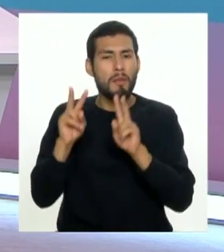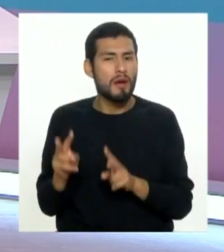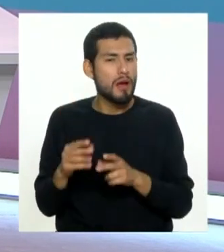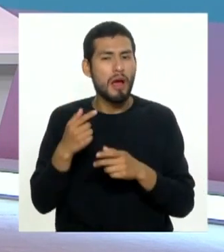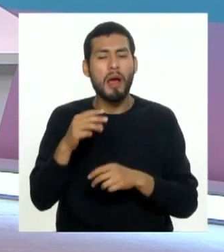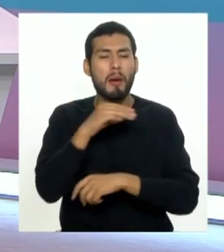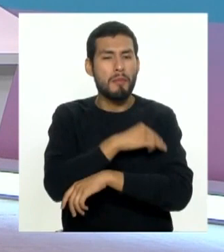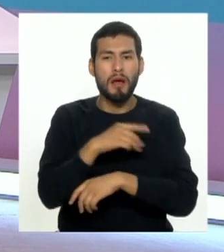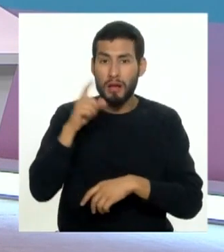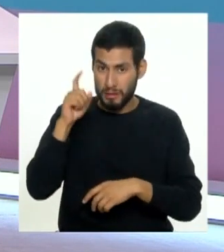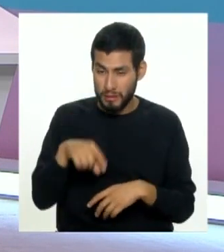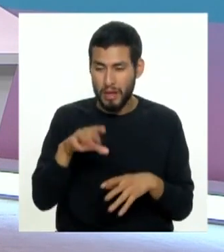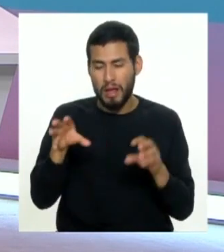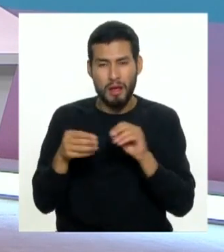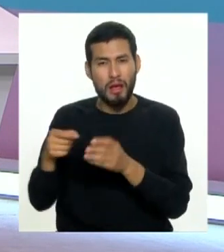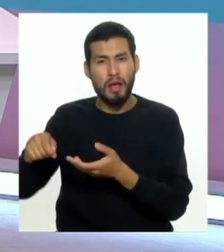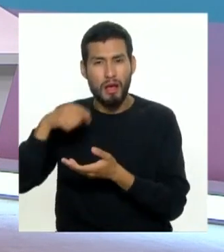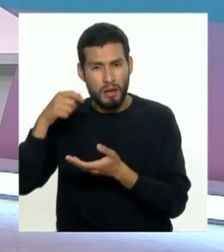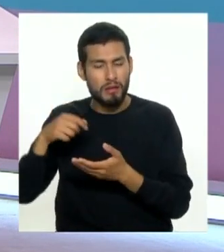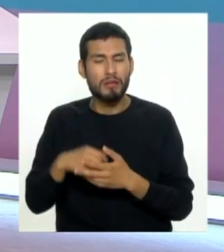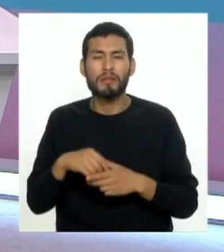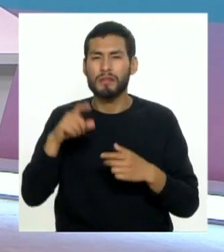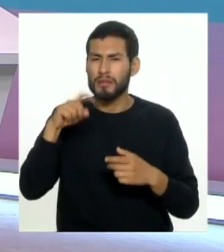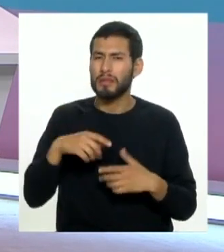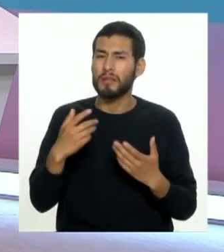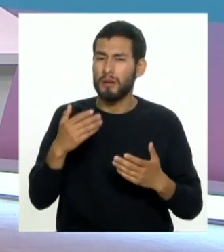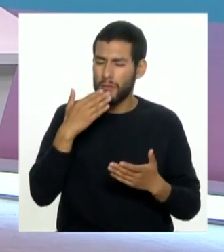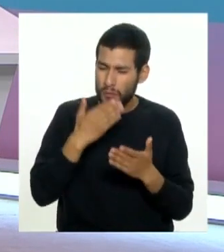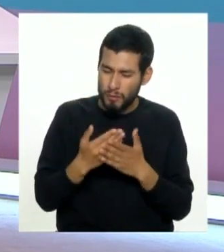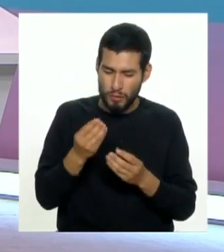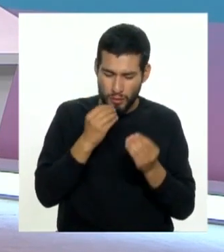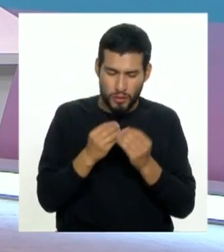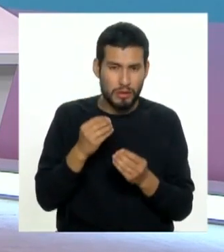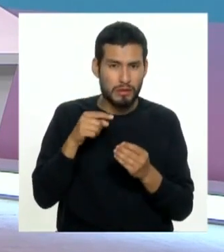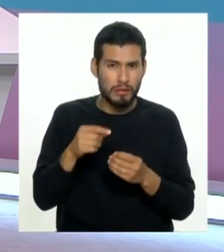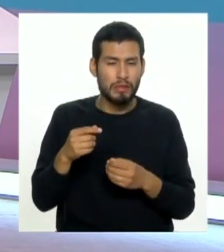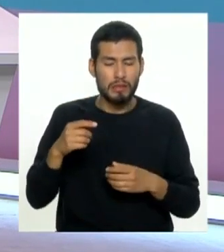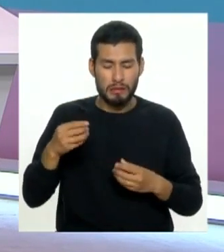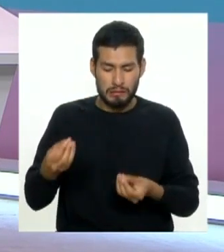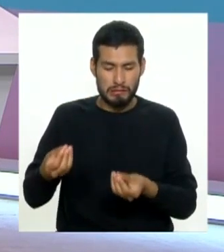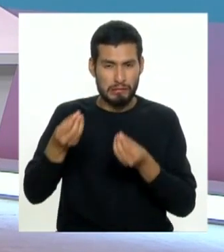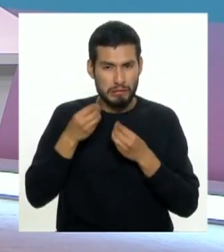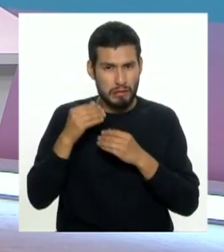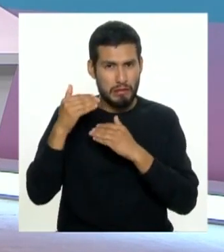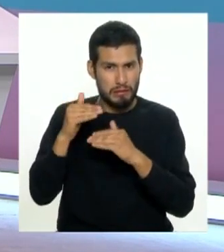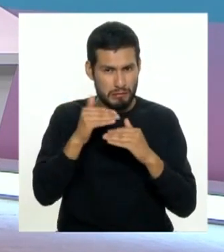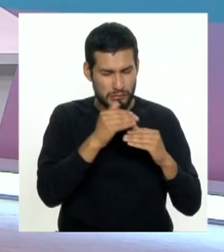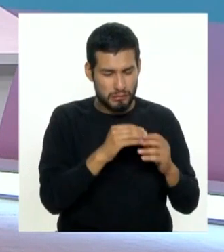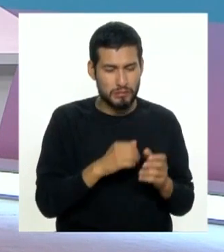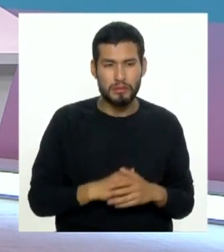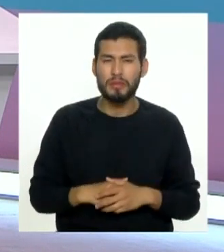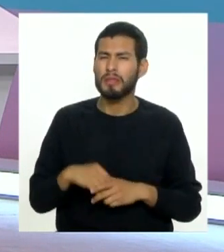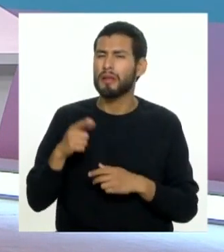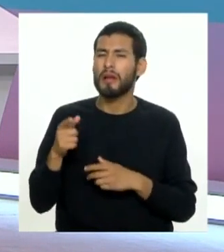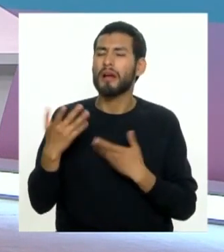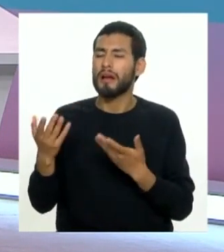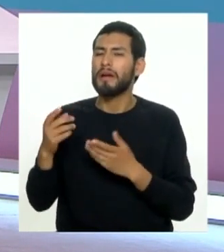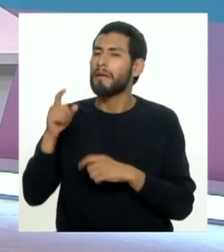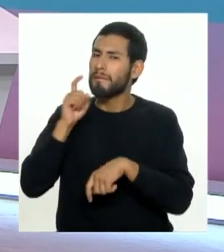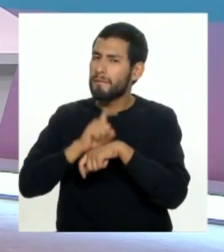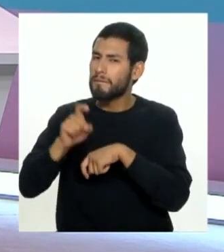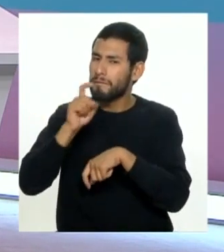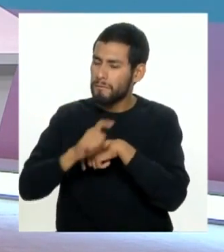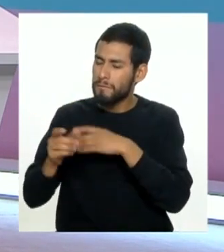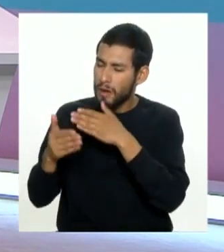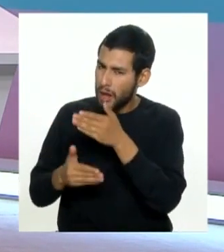suplementar. Y por supuesto tiene que ser muy bien dosificado lo que se va a entregar. Entonces hay una fase de inducción. ¿Qué quiere